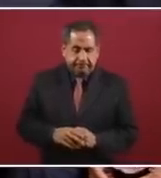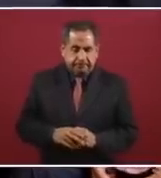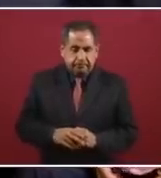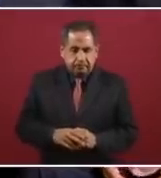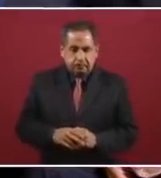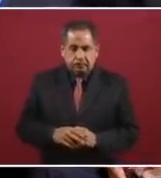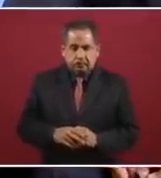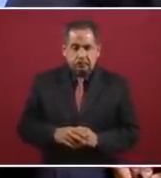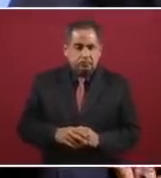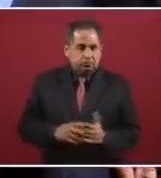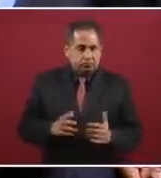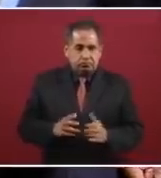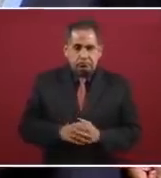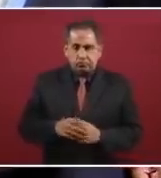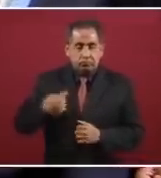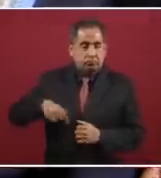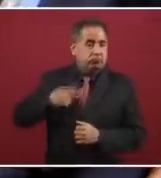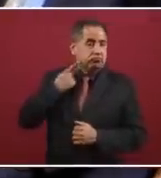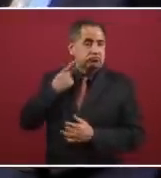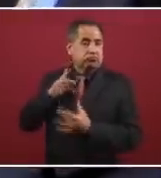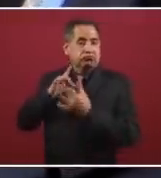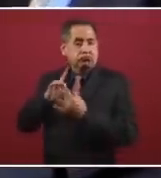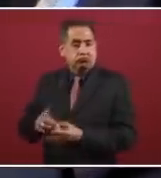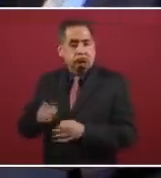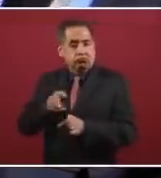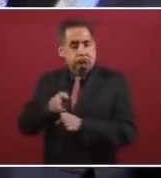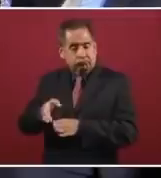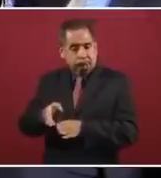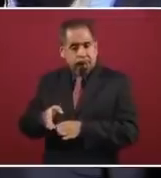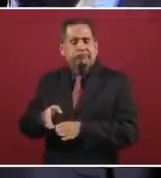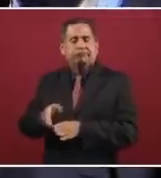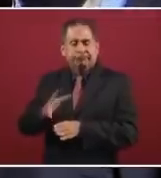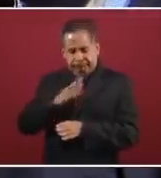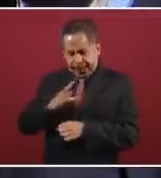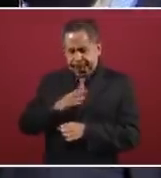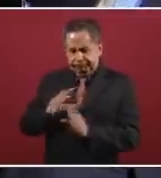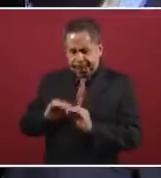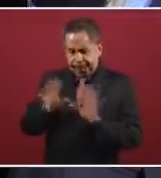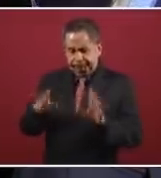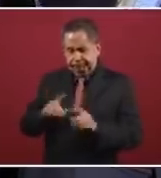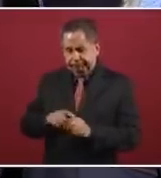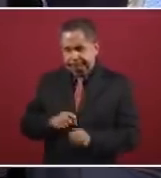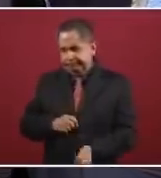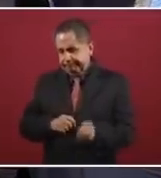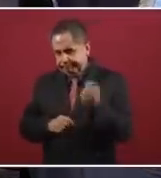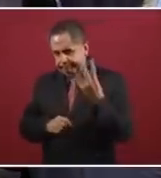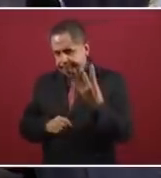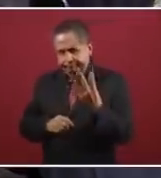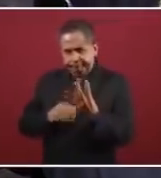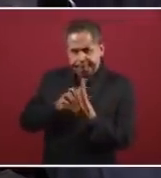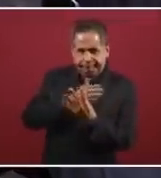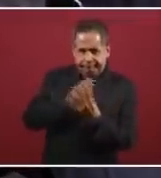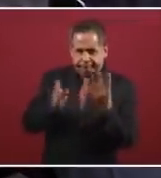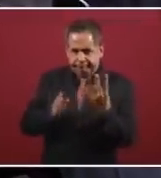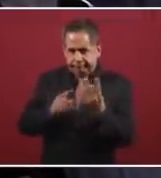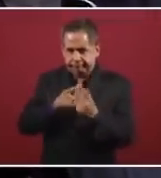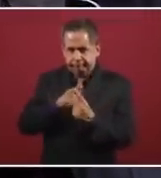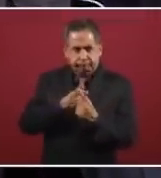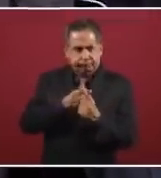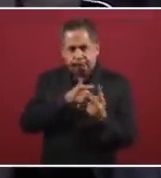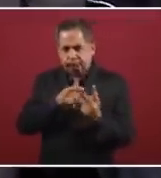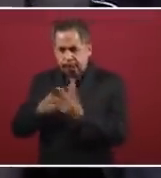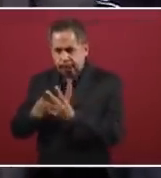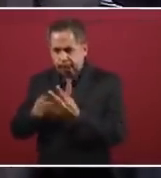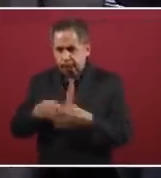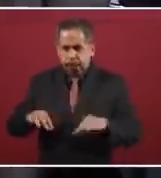nuestra política económica tiene cuatro acciones